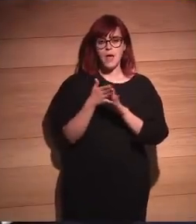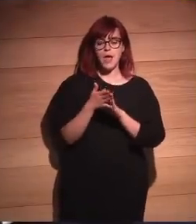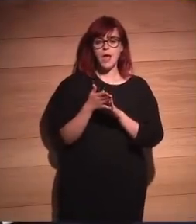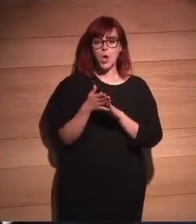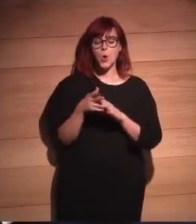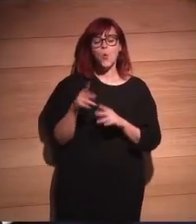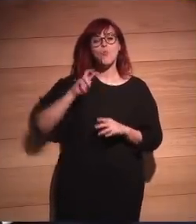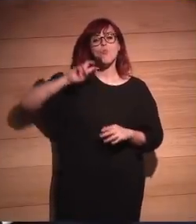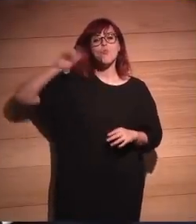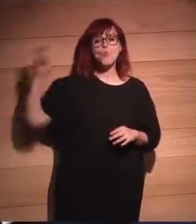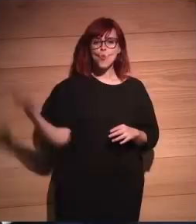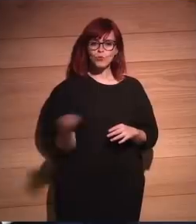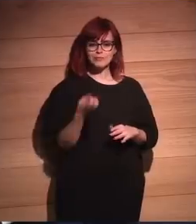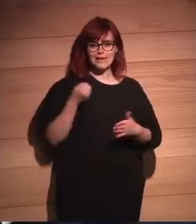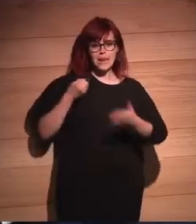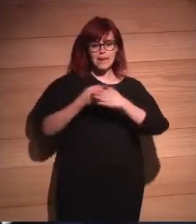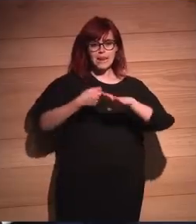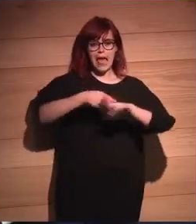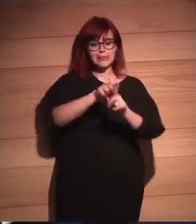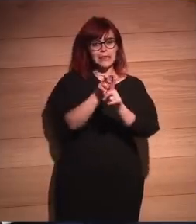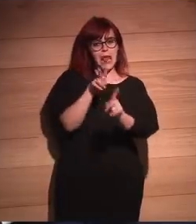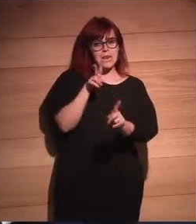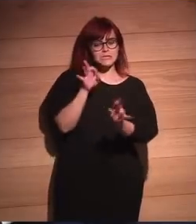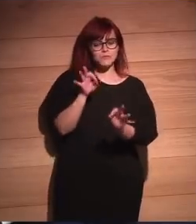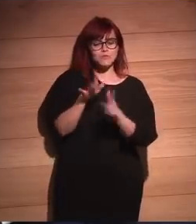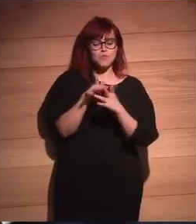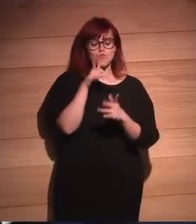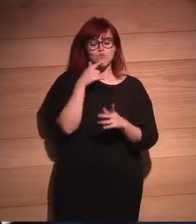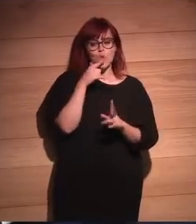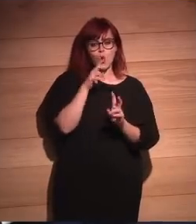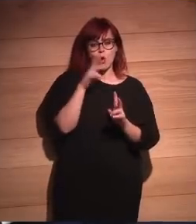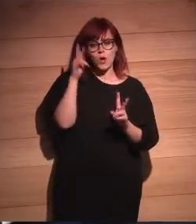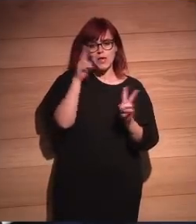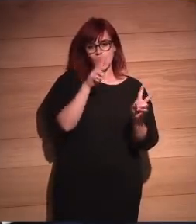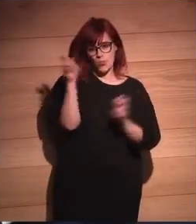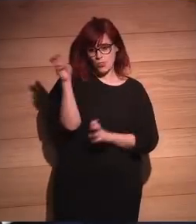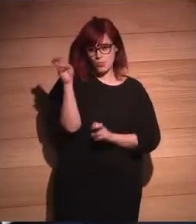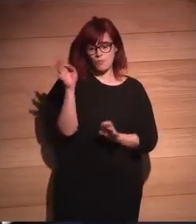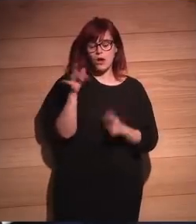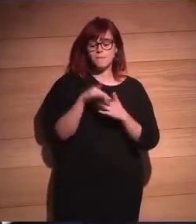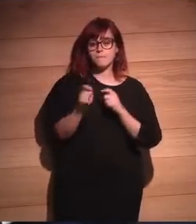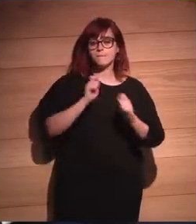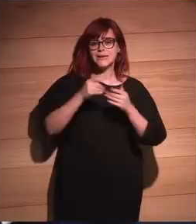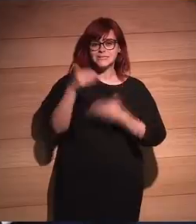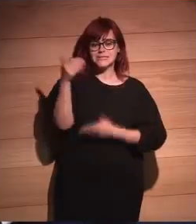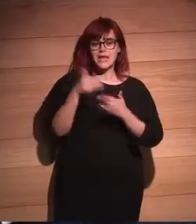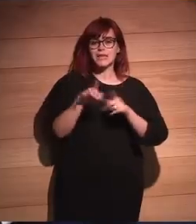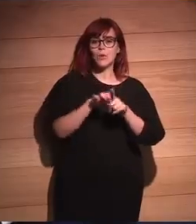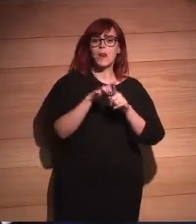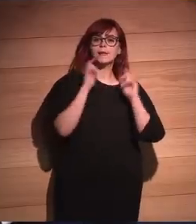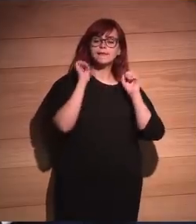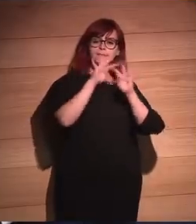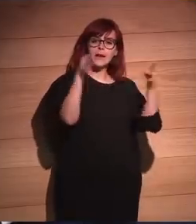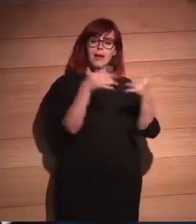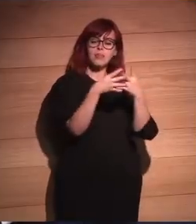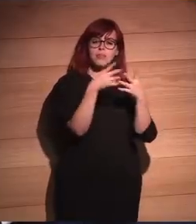multilateralismo innovador, ¿no? Y dijo esta frase que resonó mucho en prensa de entre la Internet californiana y la